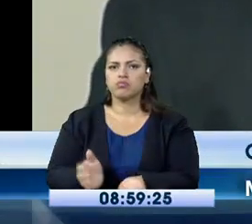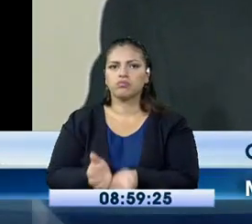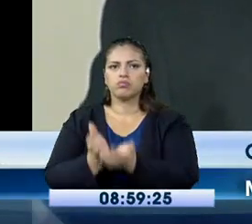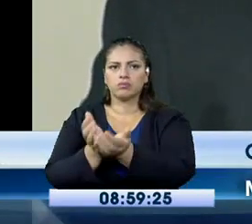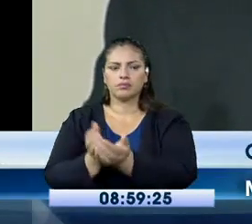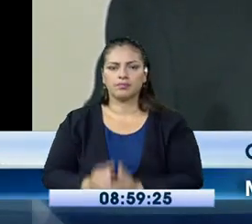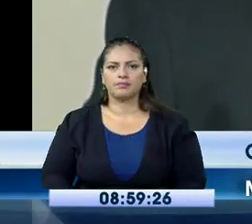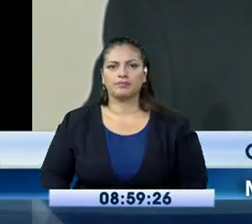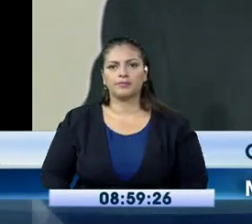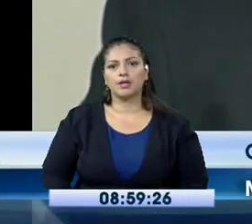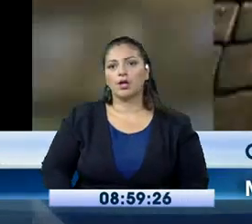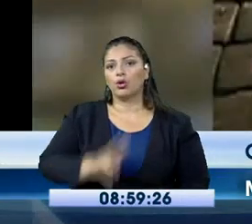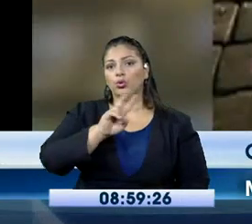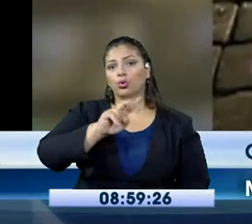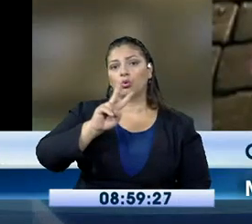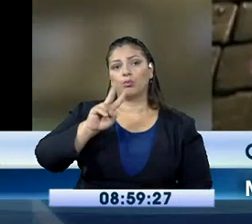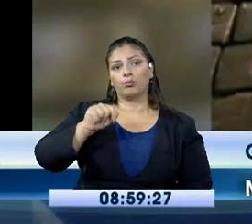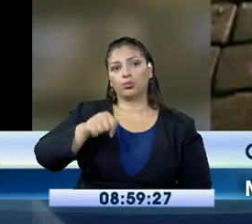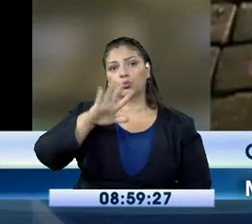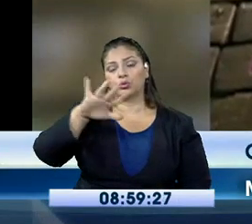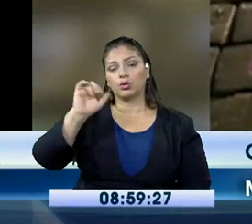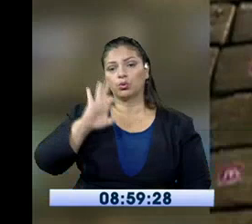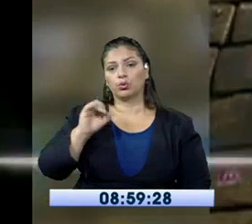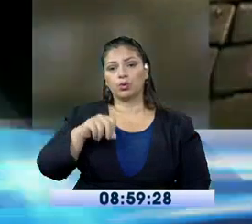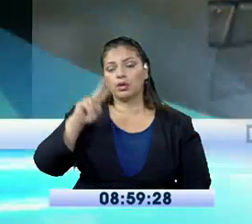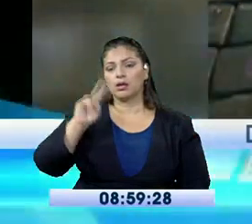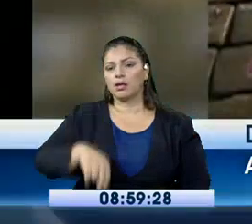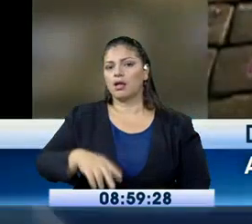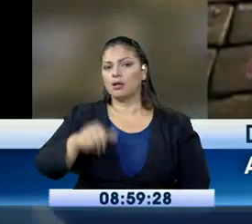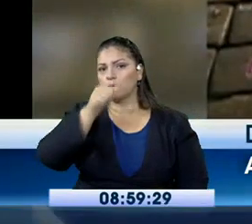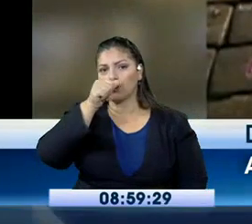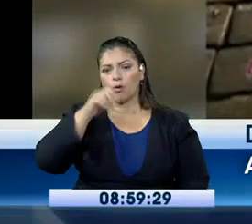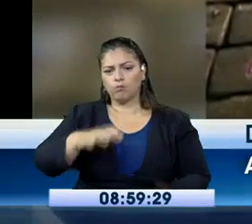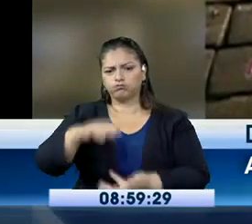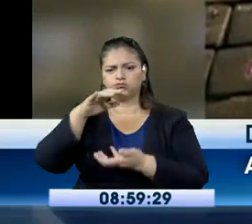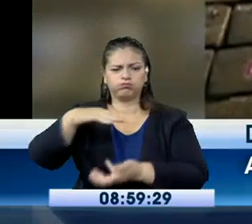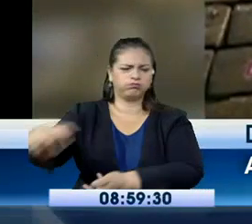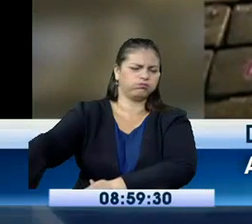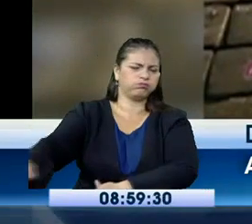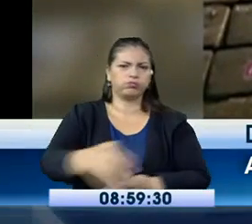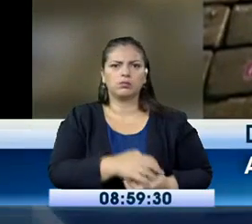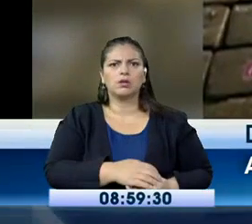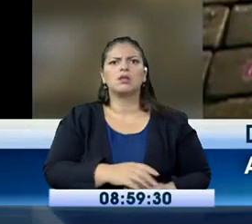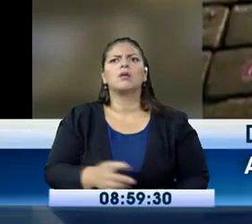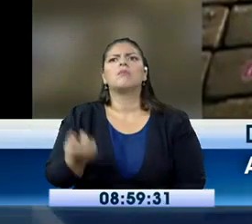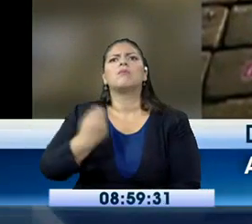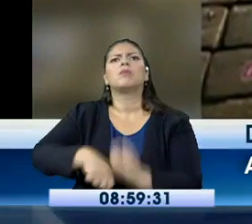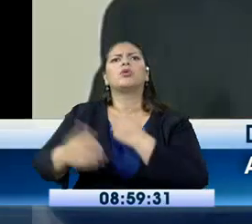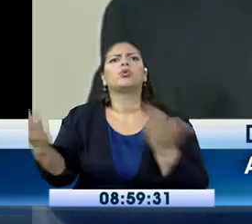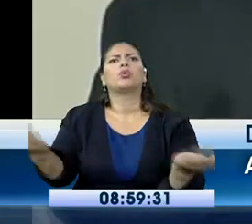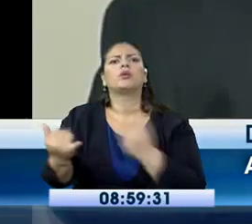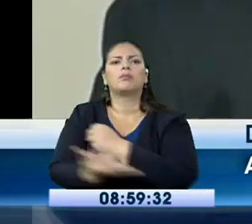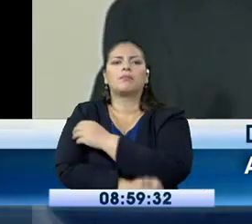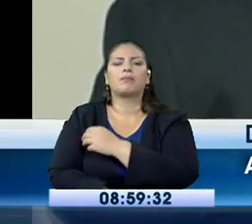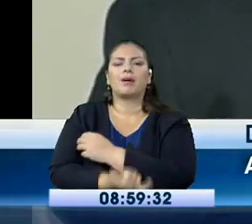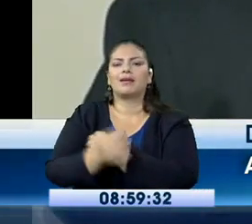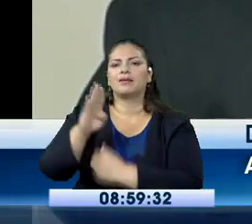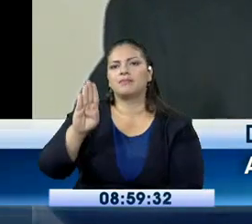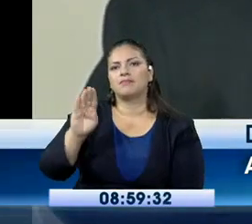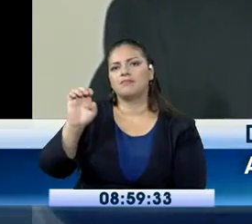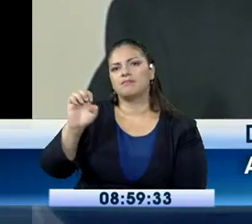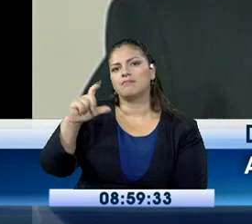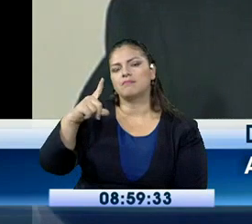toneladas de drogas. Su destino final era Bélgica, estaba camuflado en cajas de banano, la llamamos